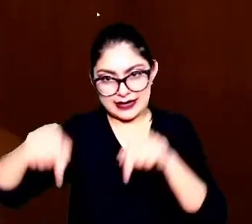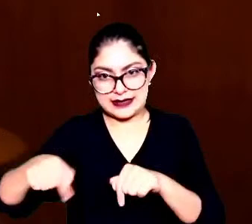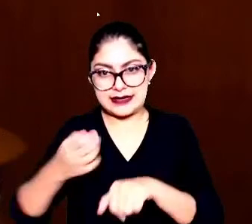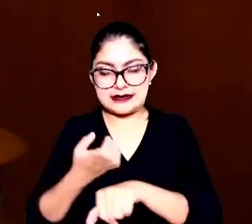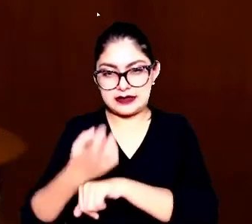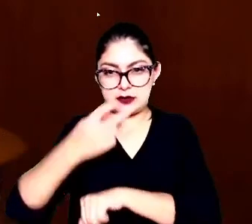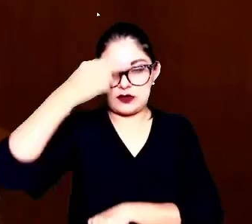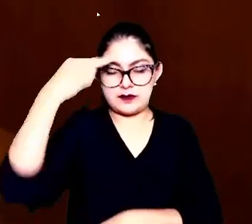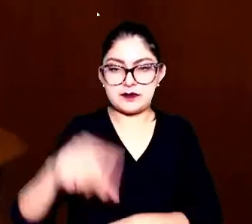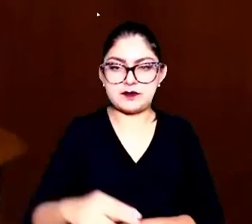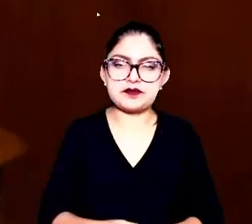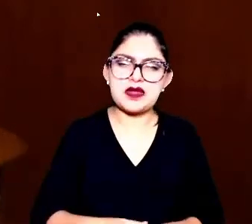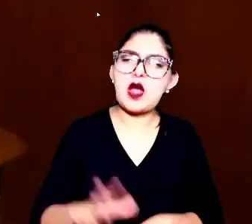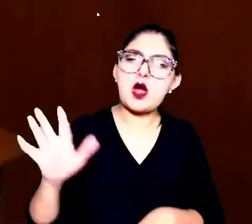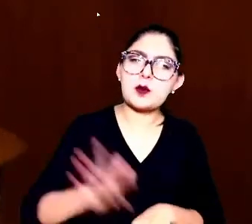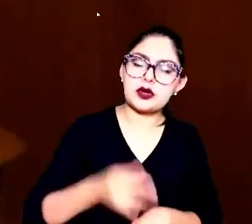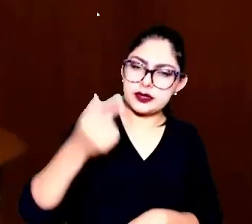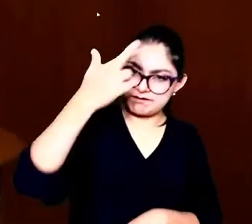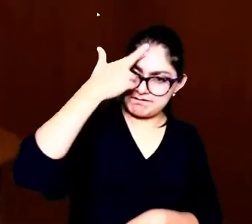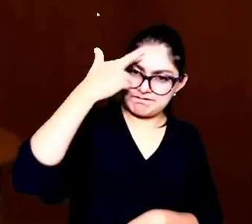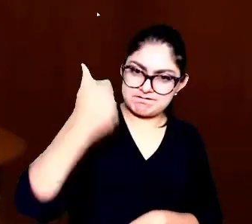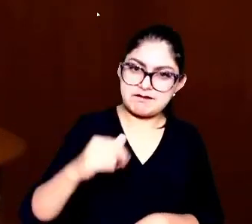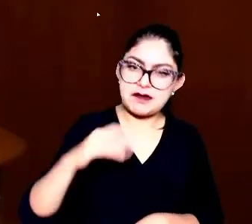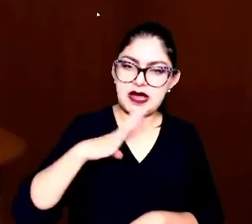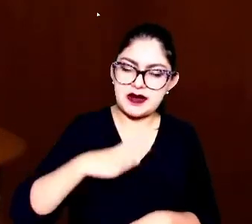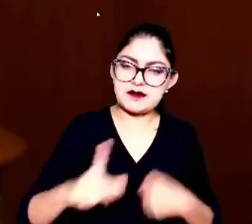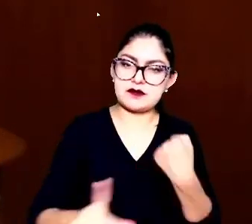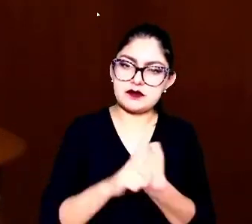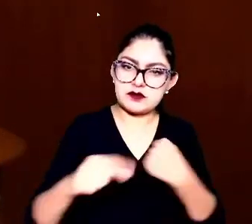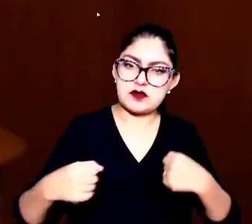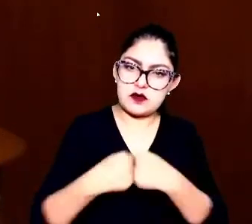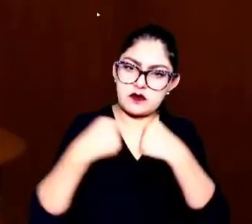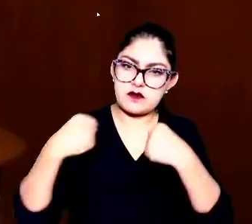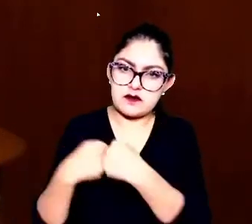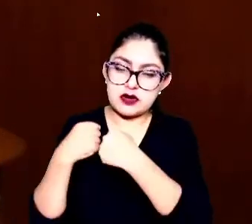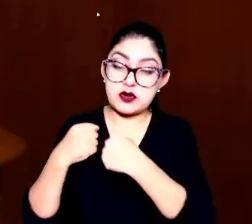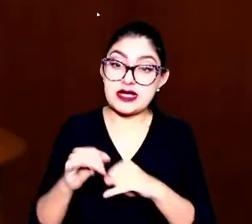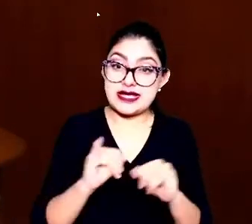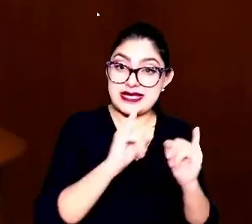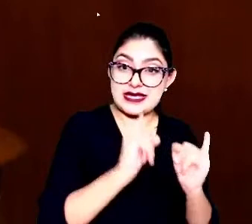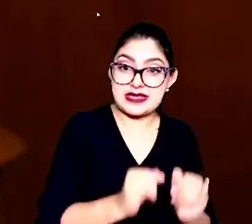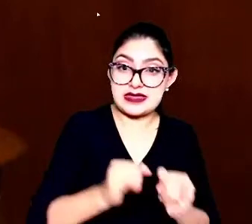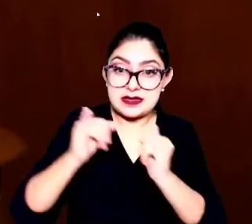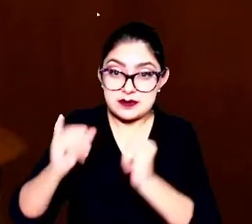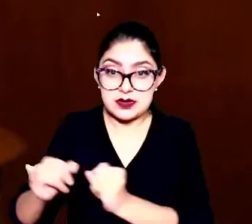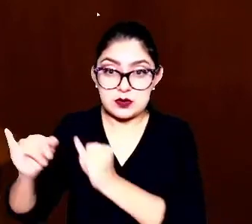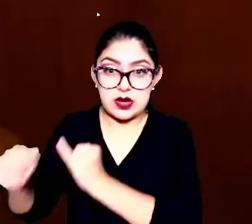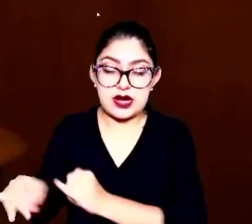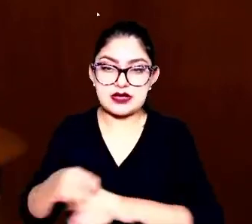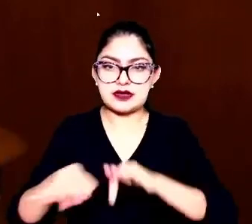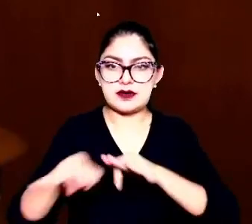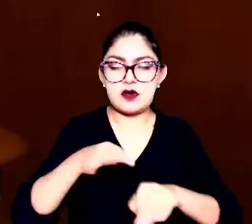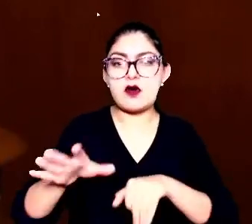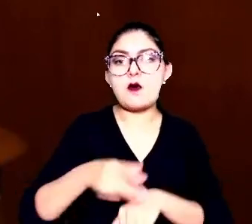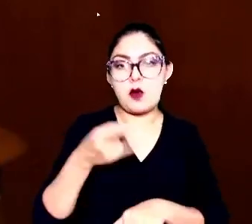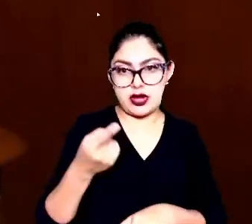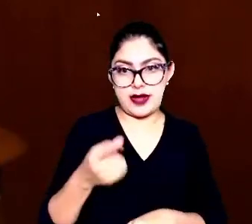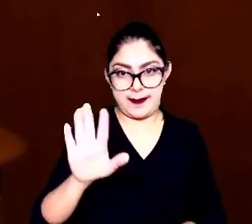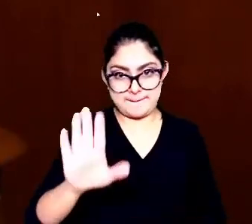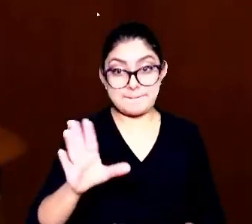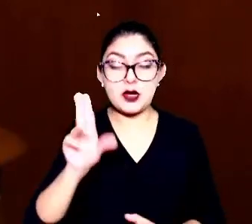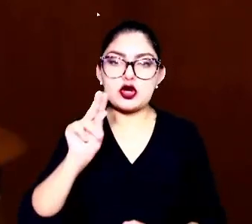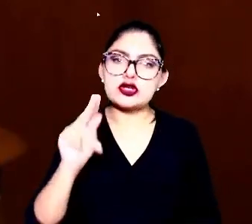frecuentes por los cuales se originan conflictos individuales de trabajo son el 88% por causa de